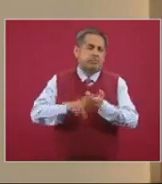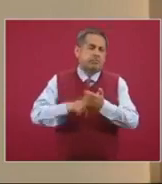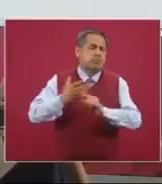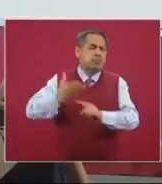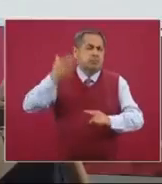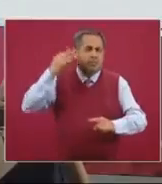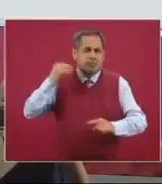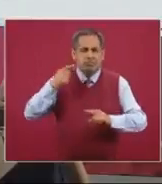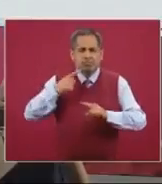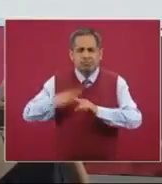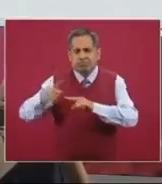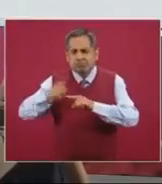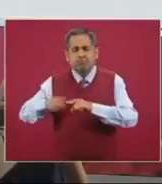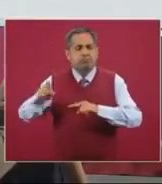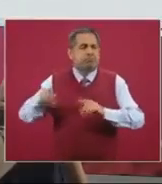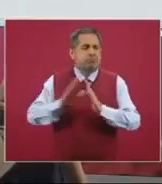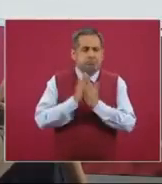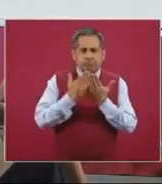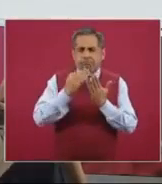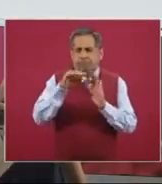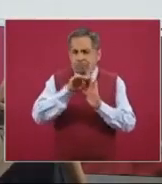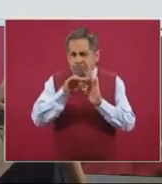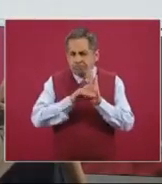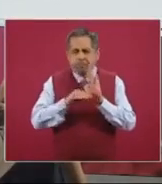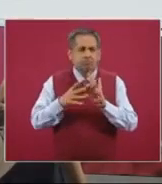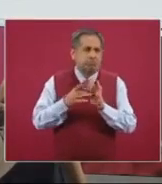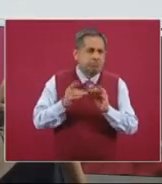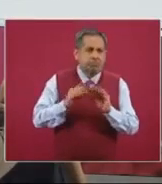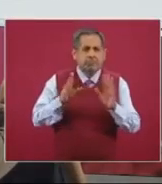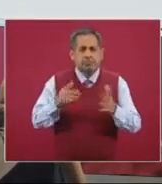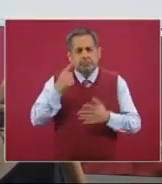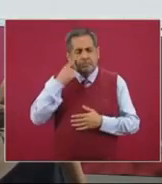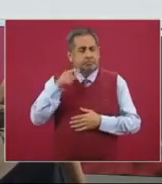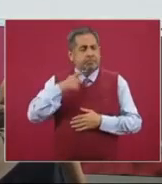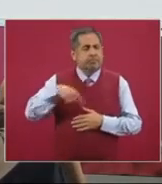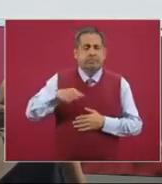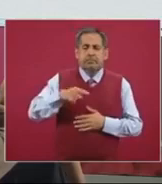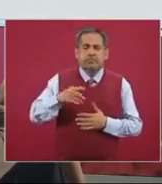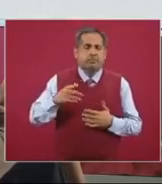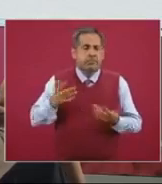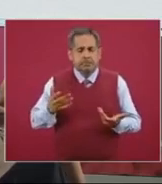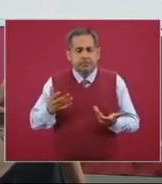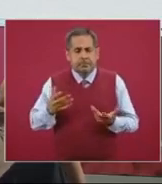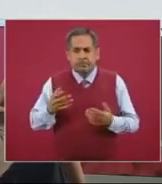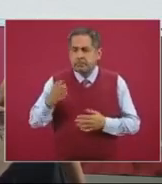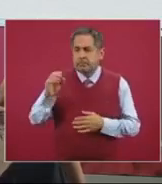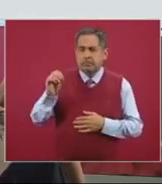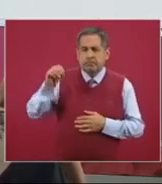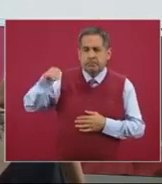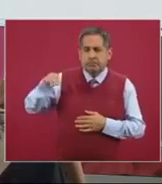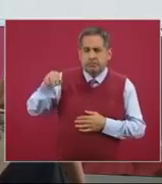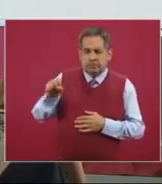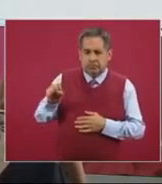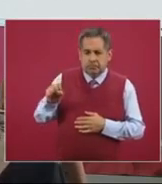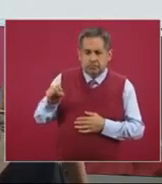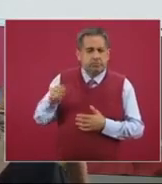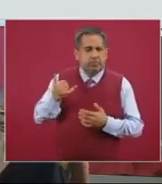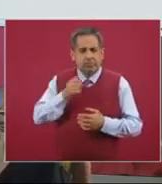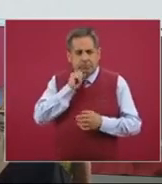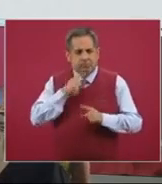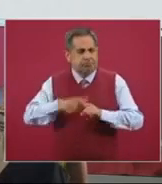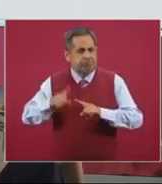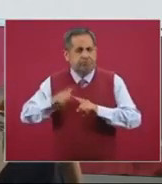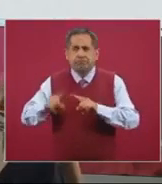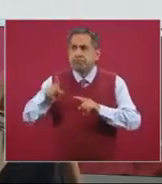en diversos manuales y documentos técnicos amparados científicamente por la Organización Mundial de la Salud y